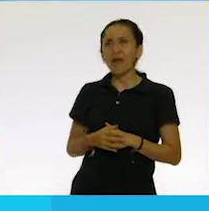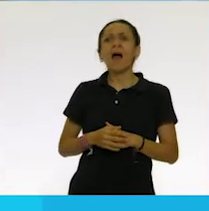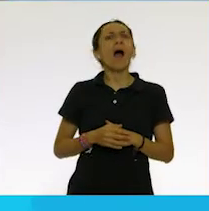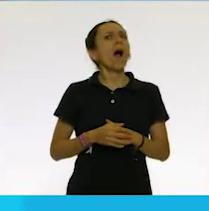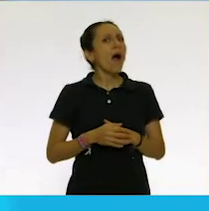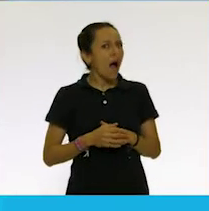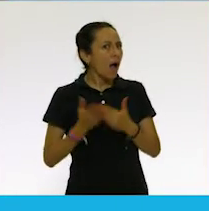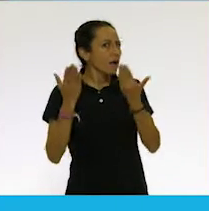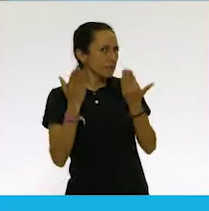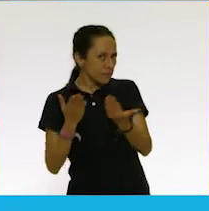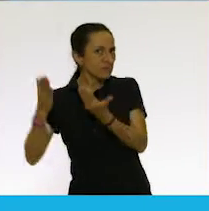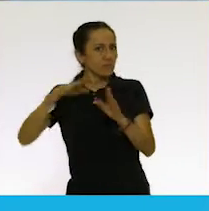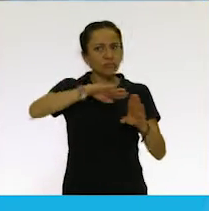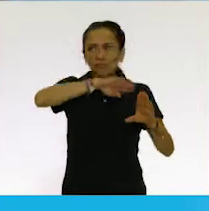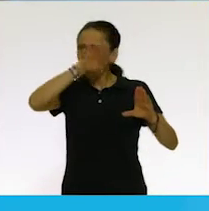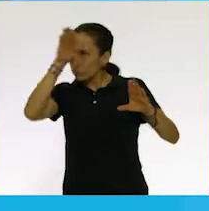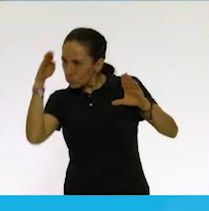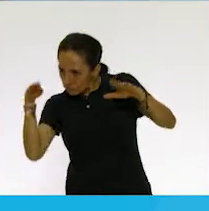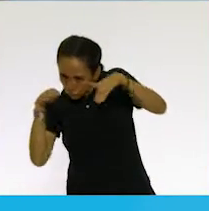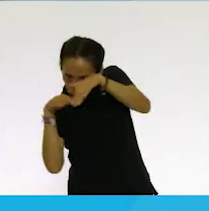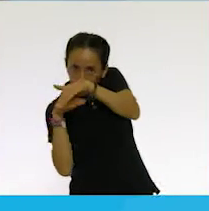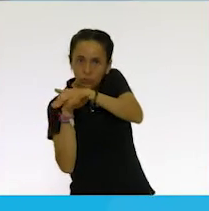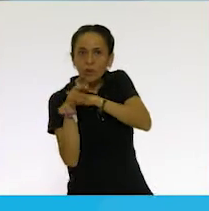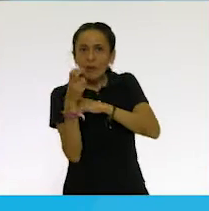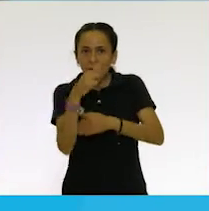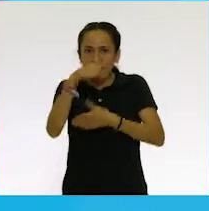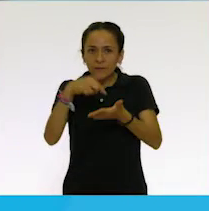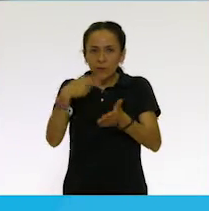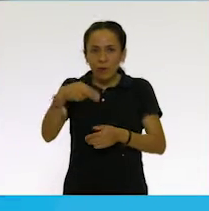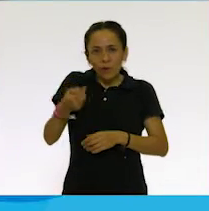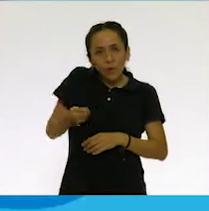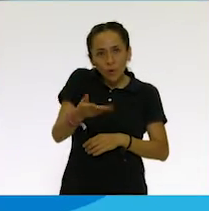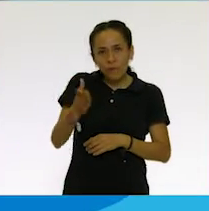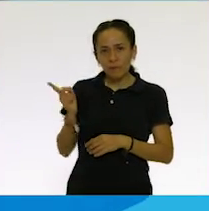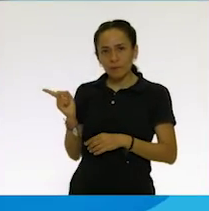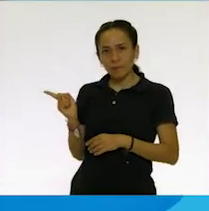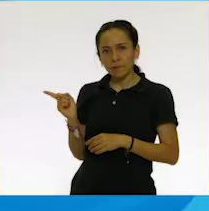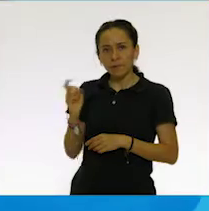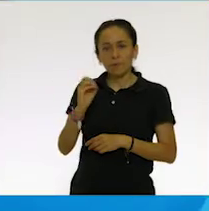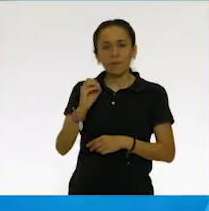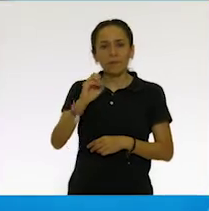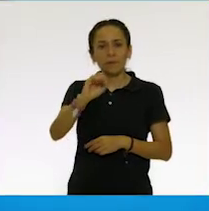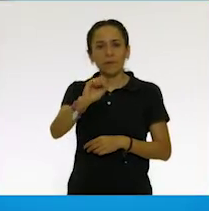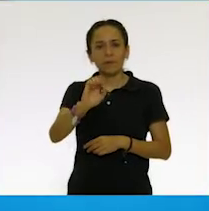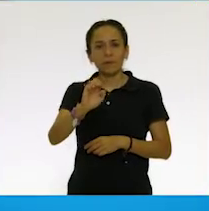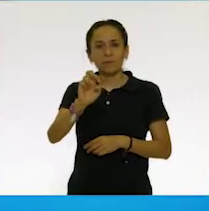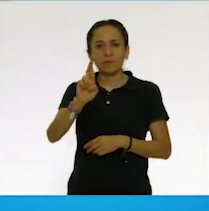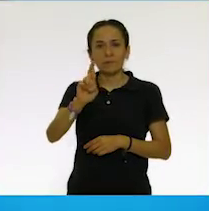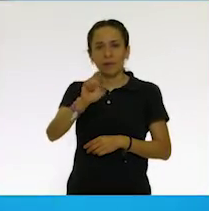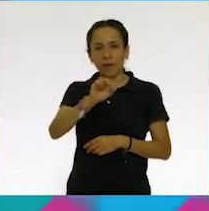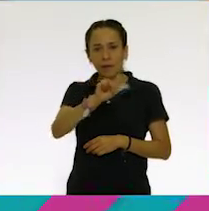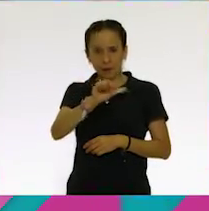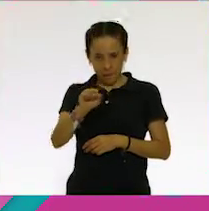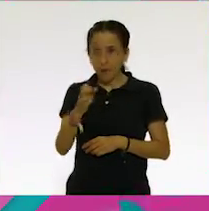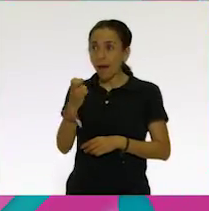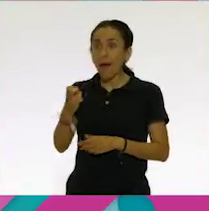osera. Exacto. Y ahí es donde se refugian, se mantienen abrigados. Y es el lugar en donde